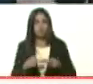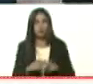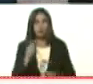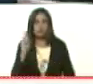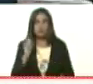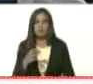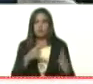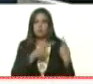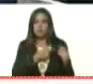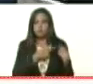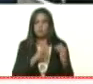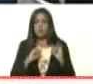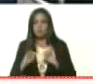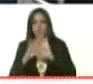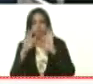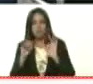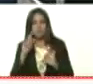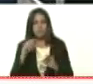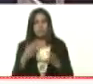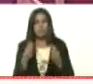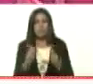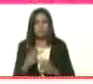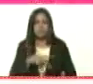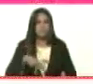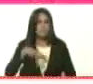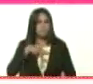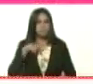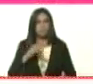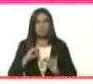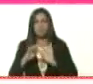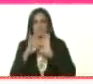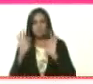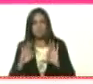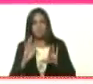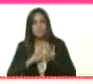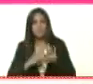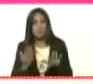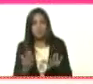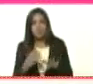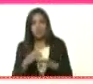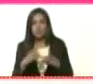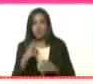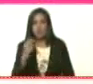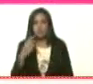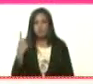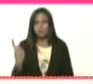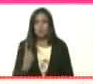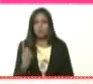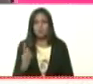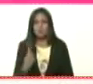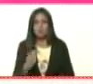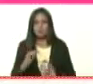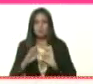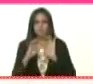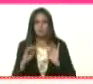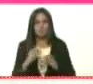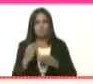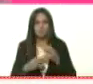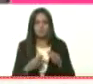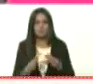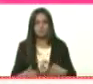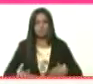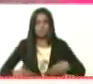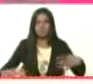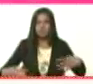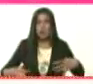que usted nos está imponiendo también nos llena de mucha pasión, porque no solamente se trata de generar riqueza,